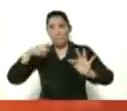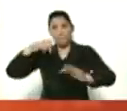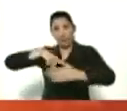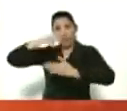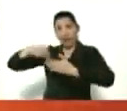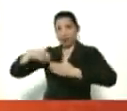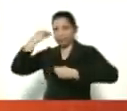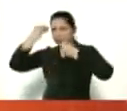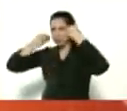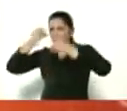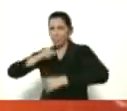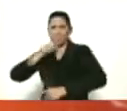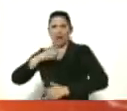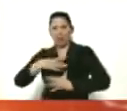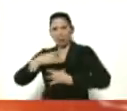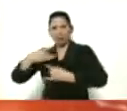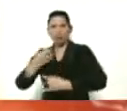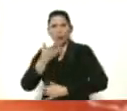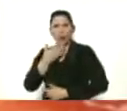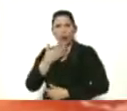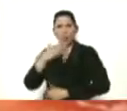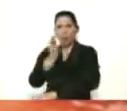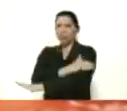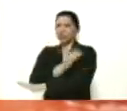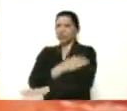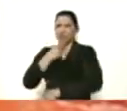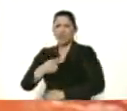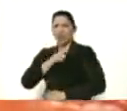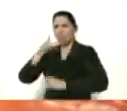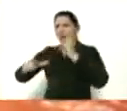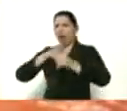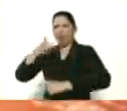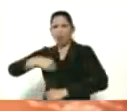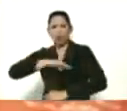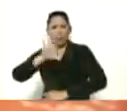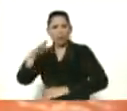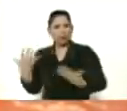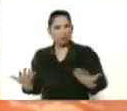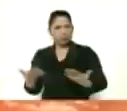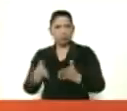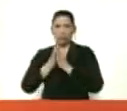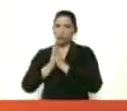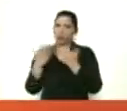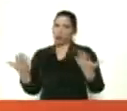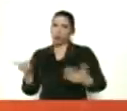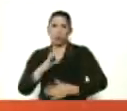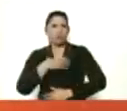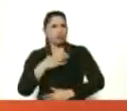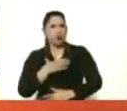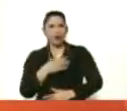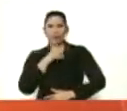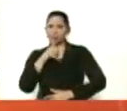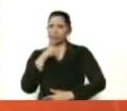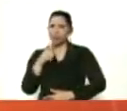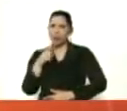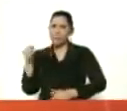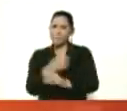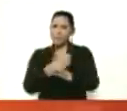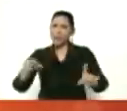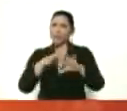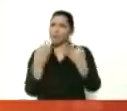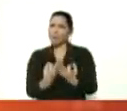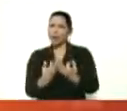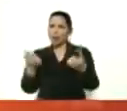las malas intenciones, diciendo lo mal a nuestro país. Por favor, uno le puede desear, quien le pega a su familia se